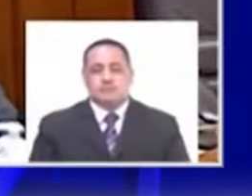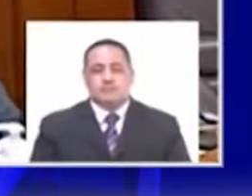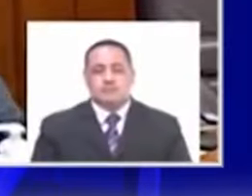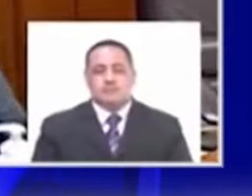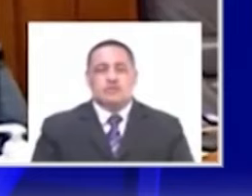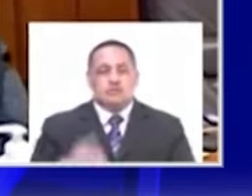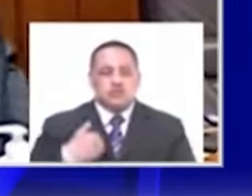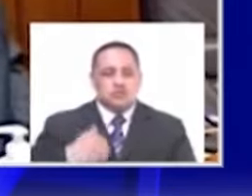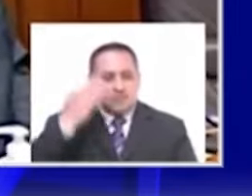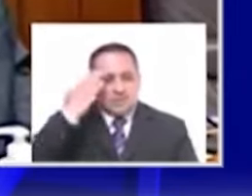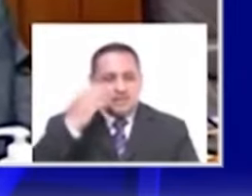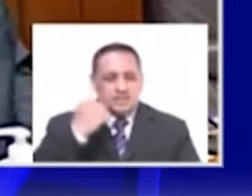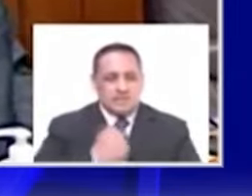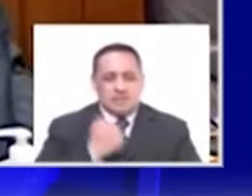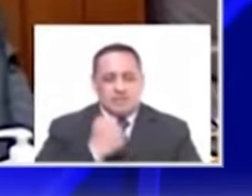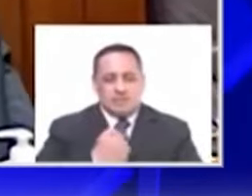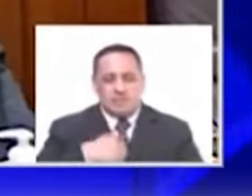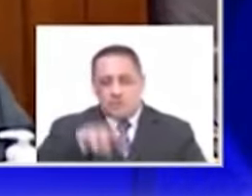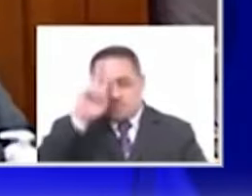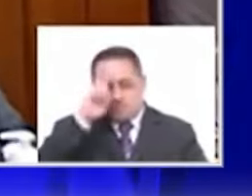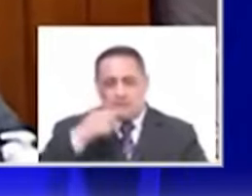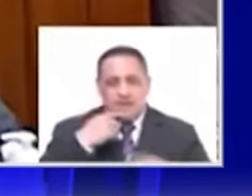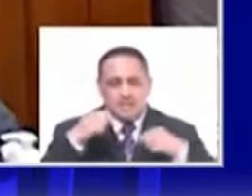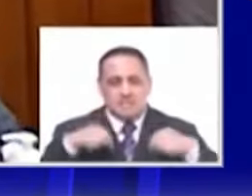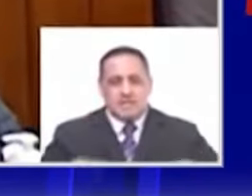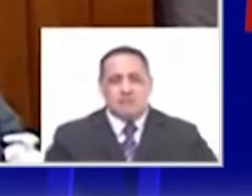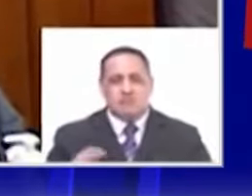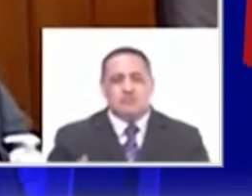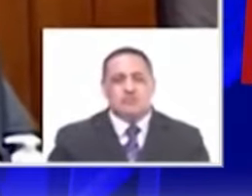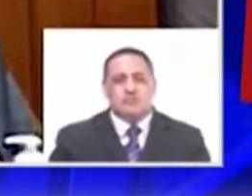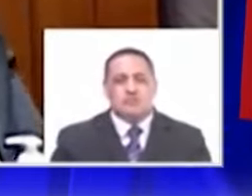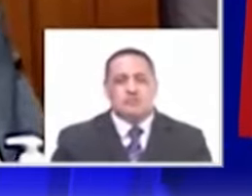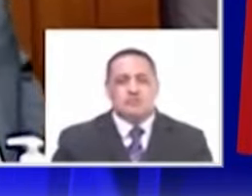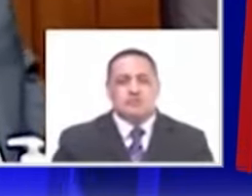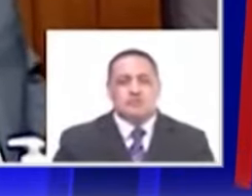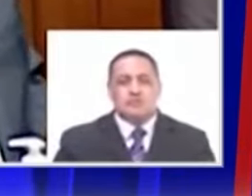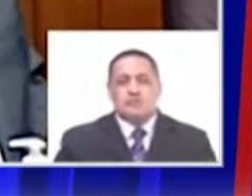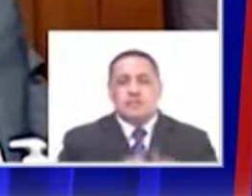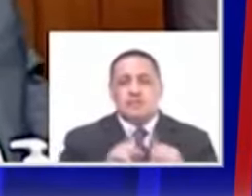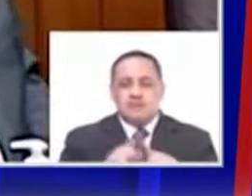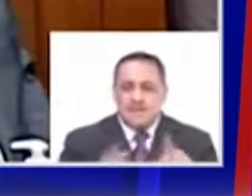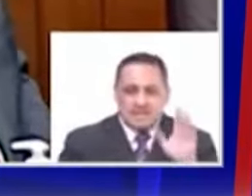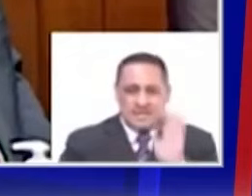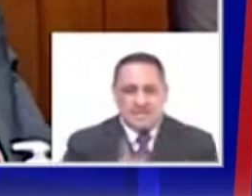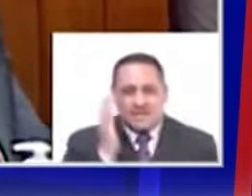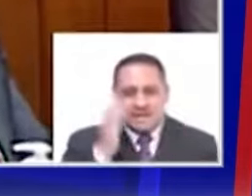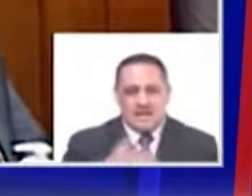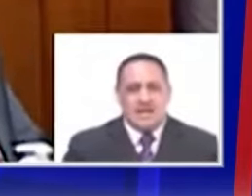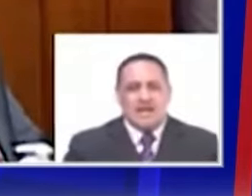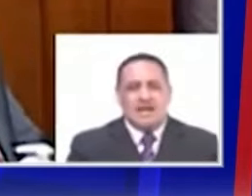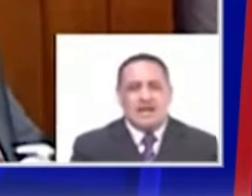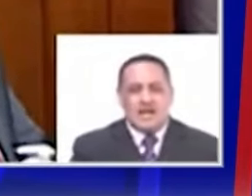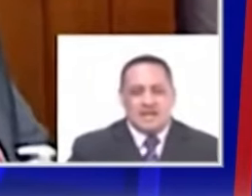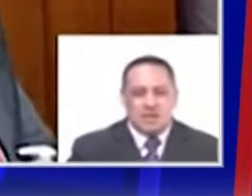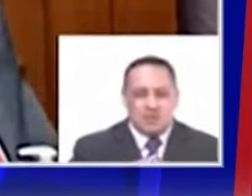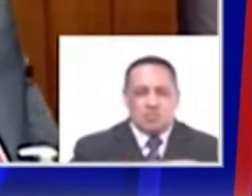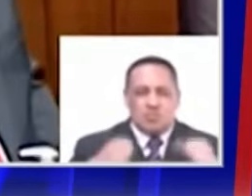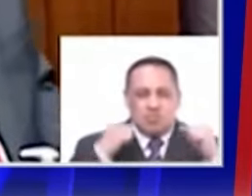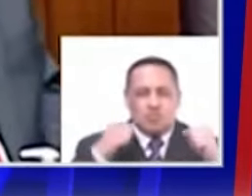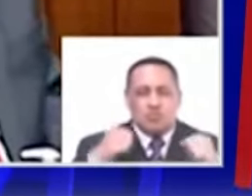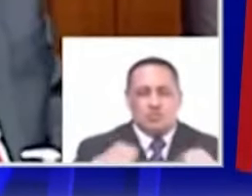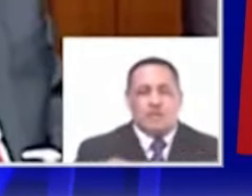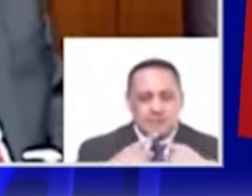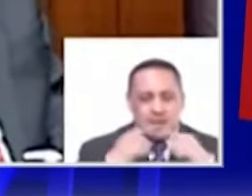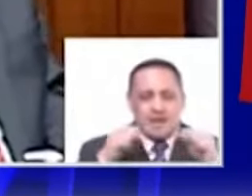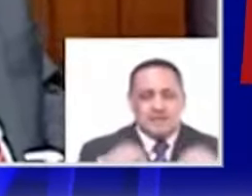sexual ya pasó por el control de acusación es decir la etapa intermedia del proceso judicial ya se terminó y solo falta